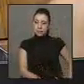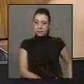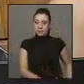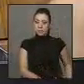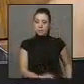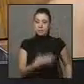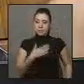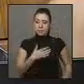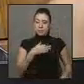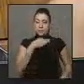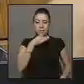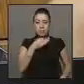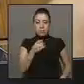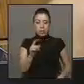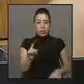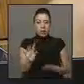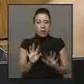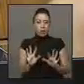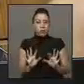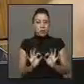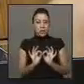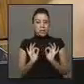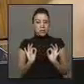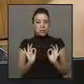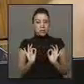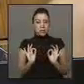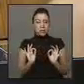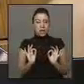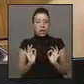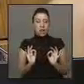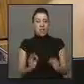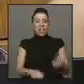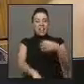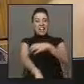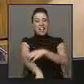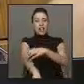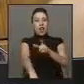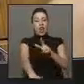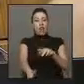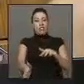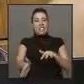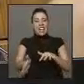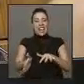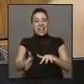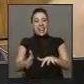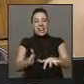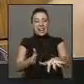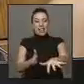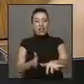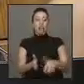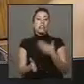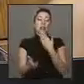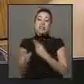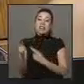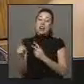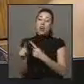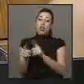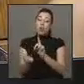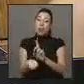colegas, quiero plantear un caso particular de la región de los ríos, que tiene que ver también seguramente con otros lugares del país.